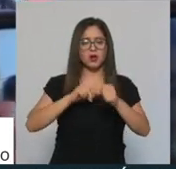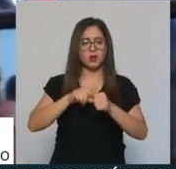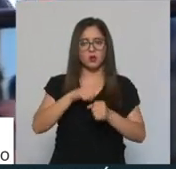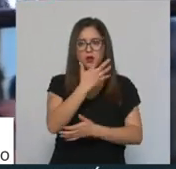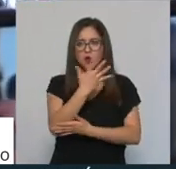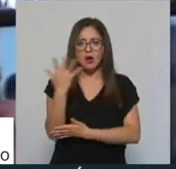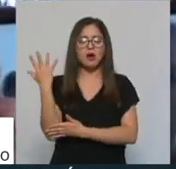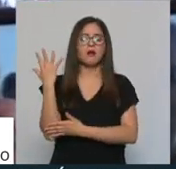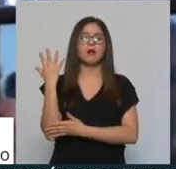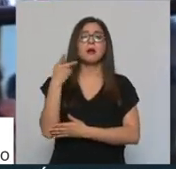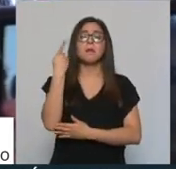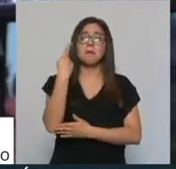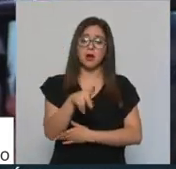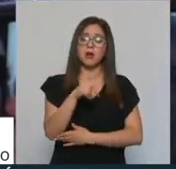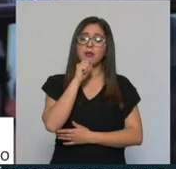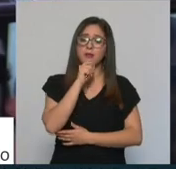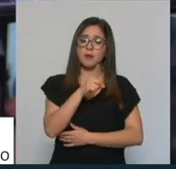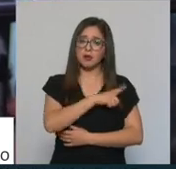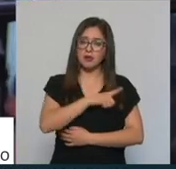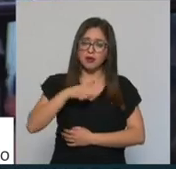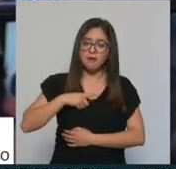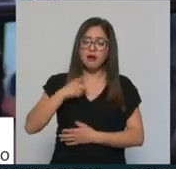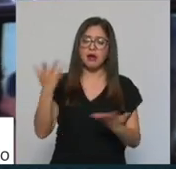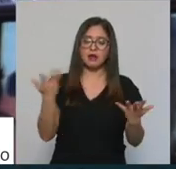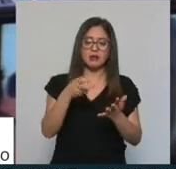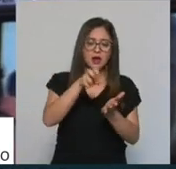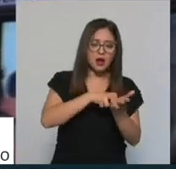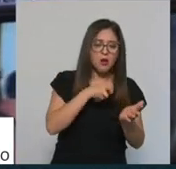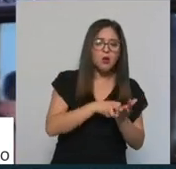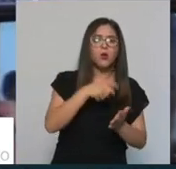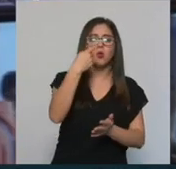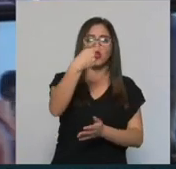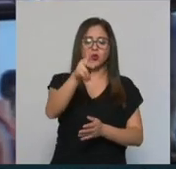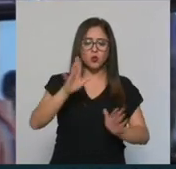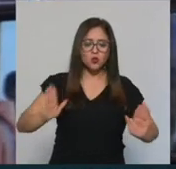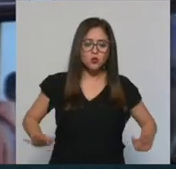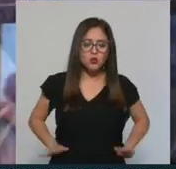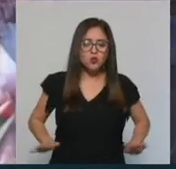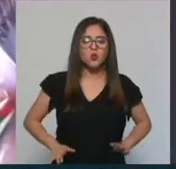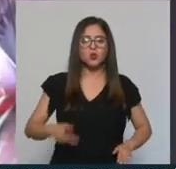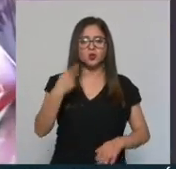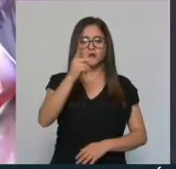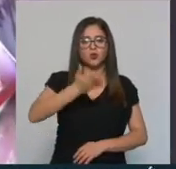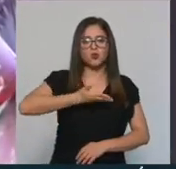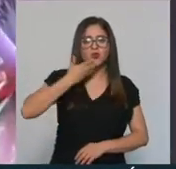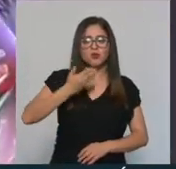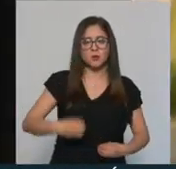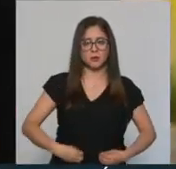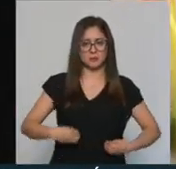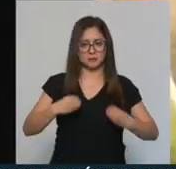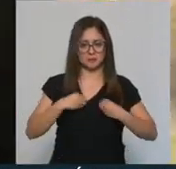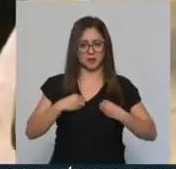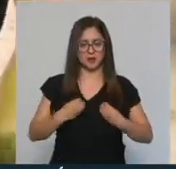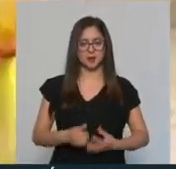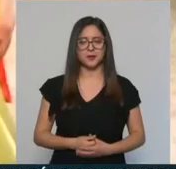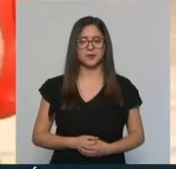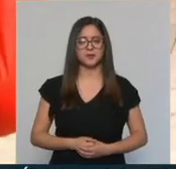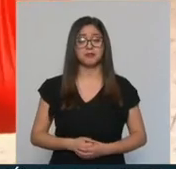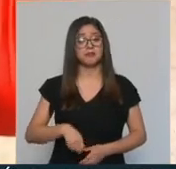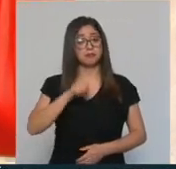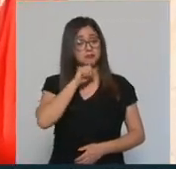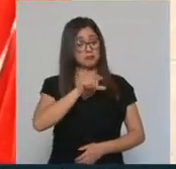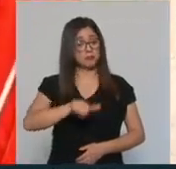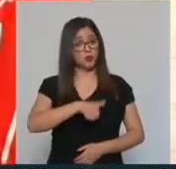hagamos ajustes a nuestras formas, a nuestros estilos de vida. Cabe destacar que otros estados de